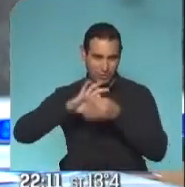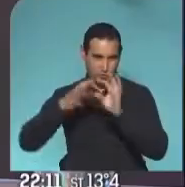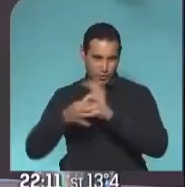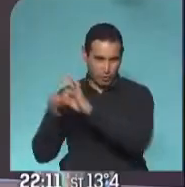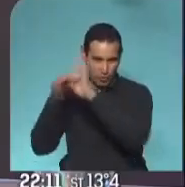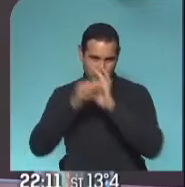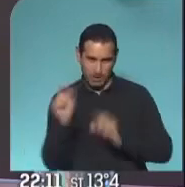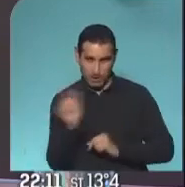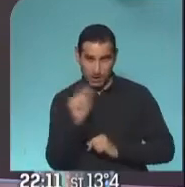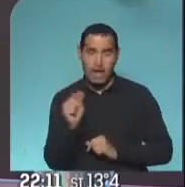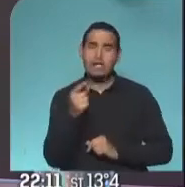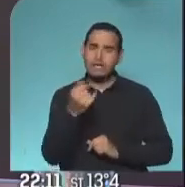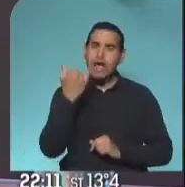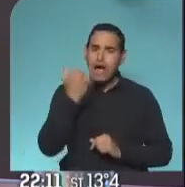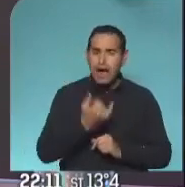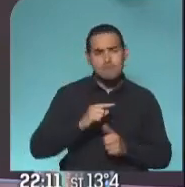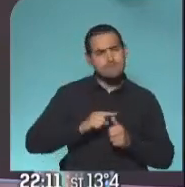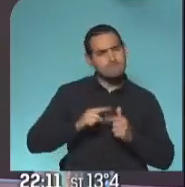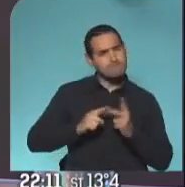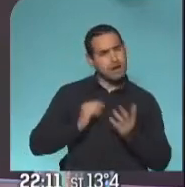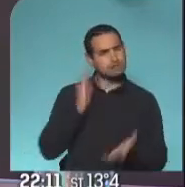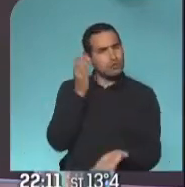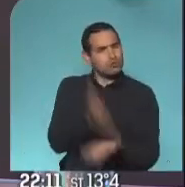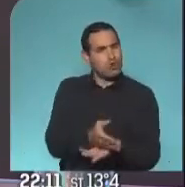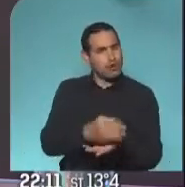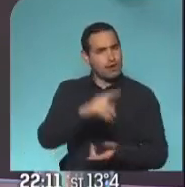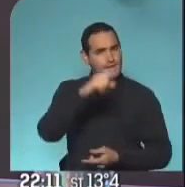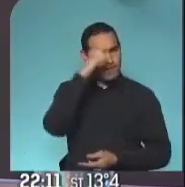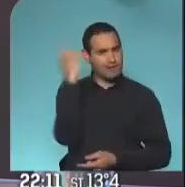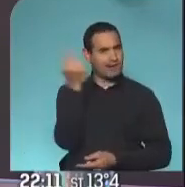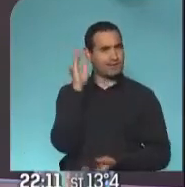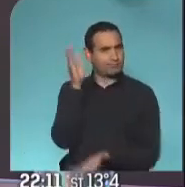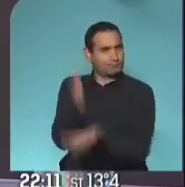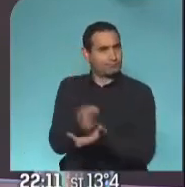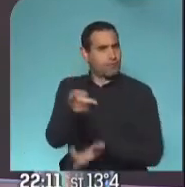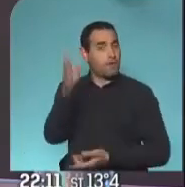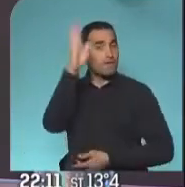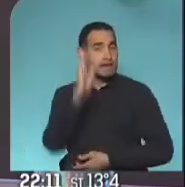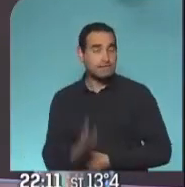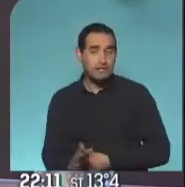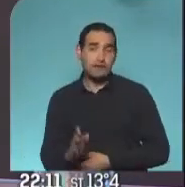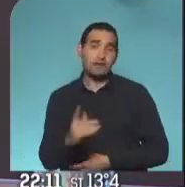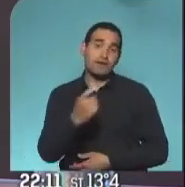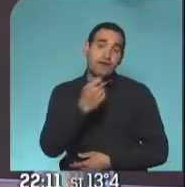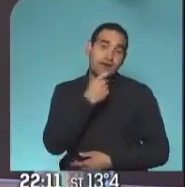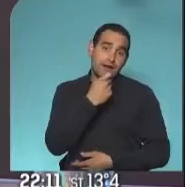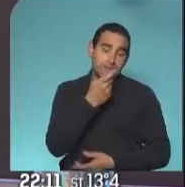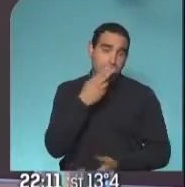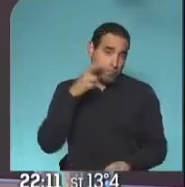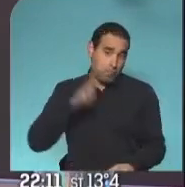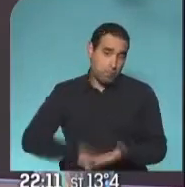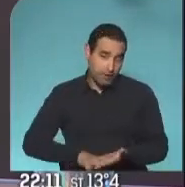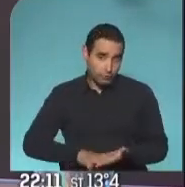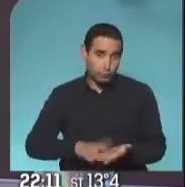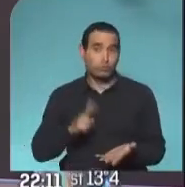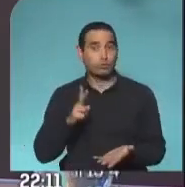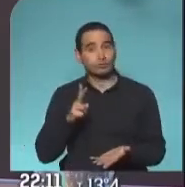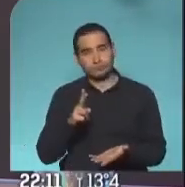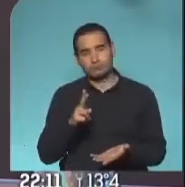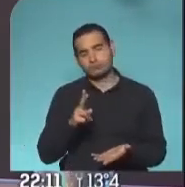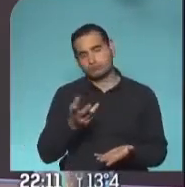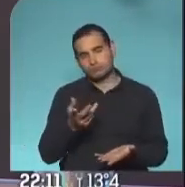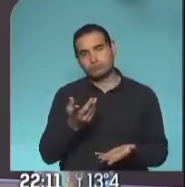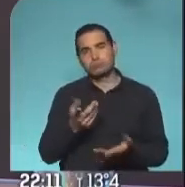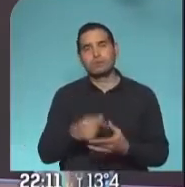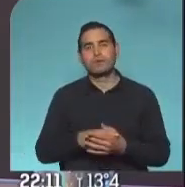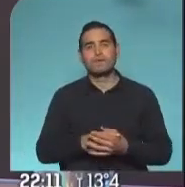discutiendo diversas posibilidades de sanciones internacionales a Brasil, sobre todo con barreras no pararancelarias, digamos, para no entrar en litigios en